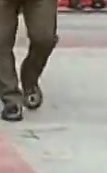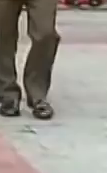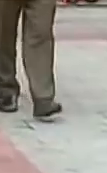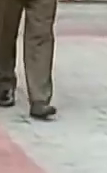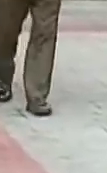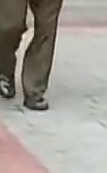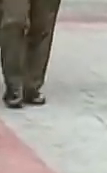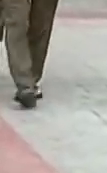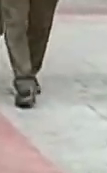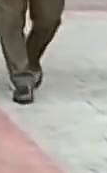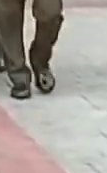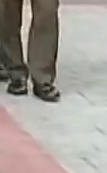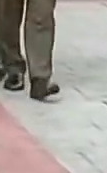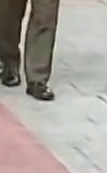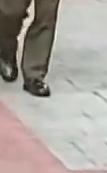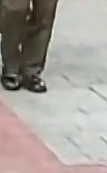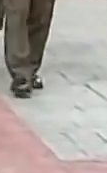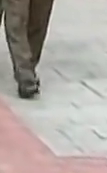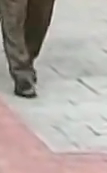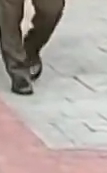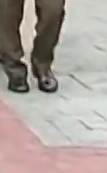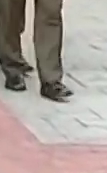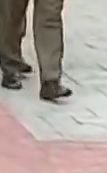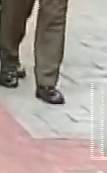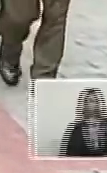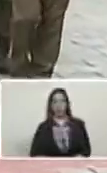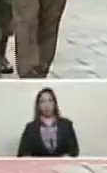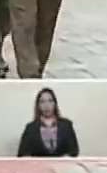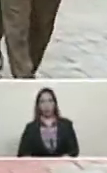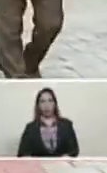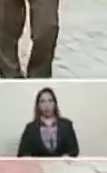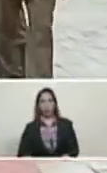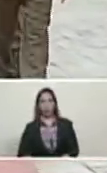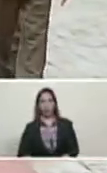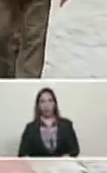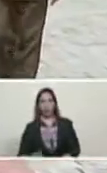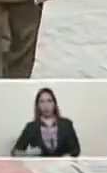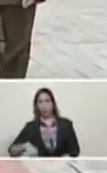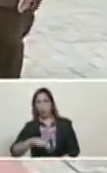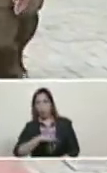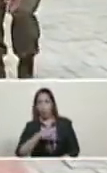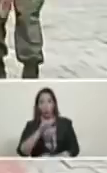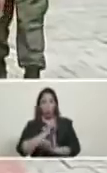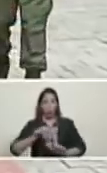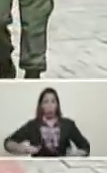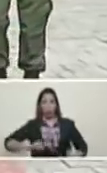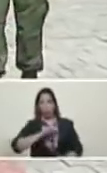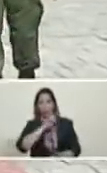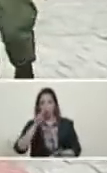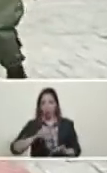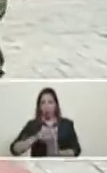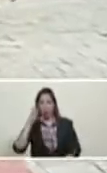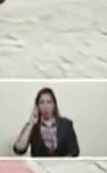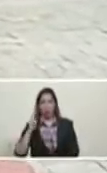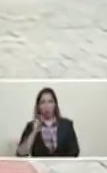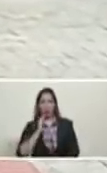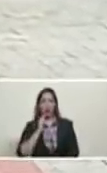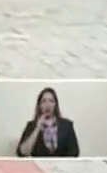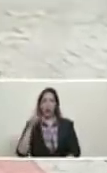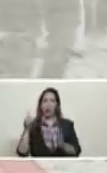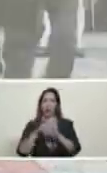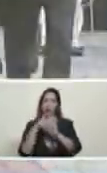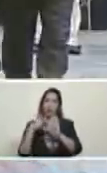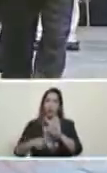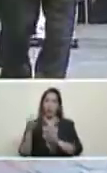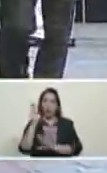Nuestra Fuerza Armada Nacional Bolivariana, en su vocación, deber, servicio, lealtad, valor, integridad